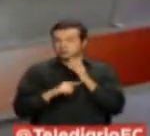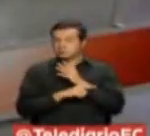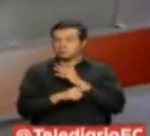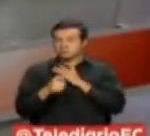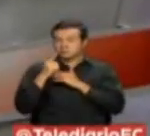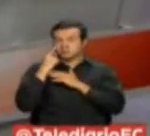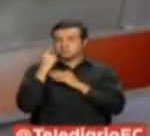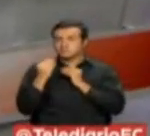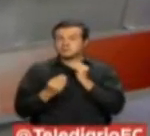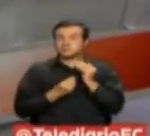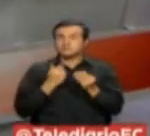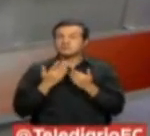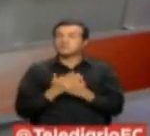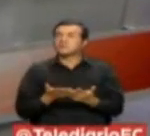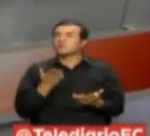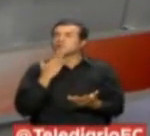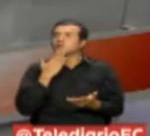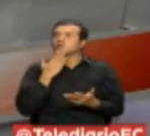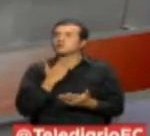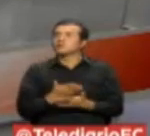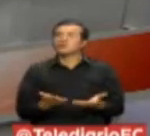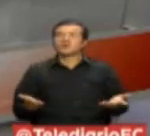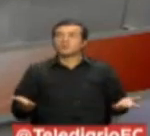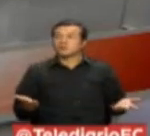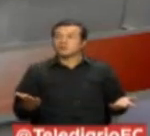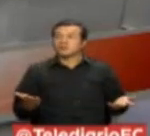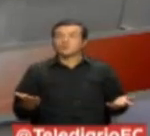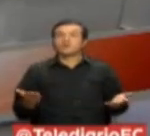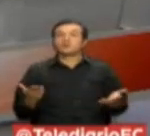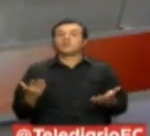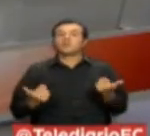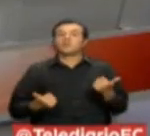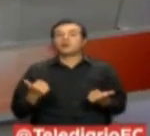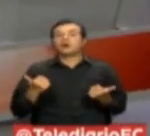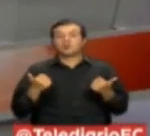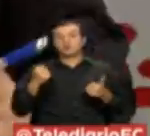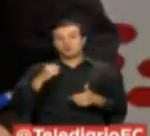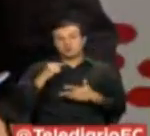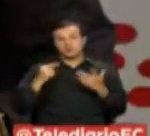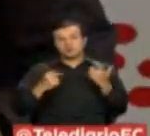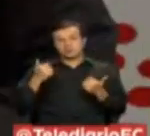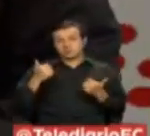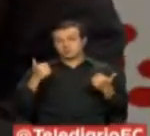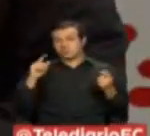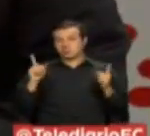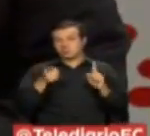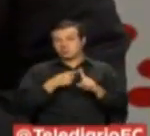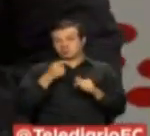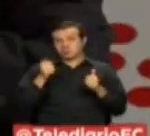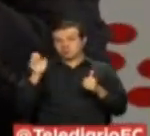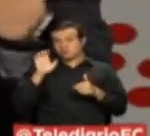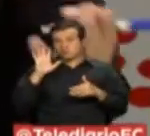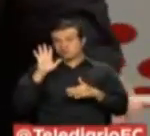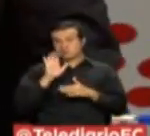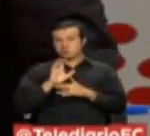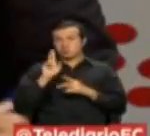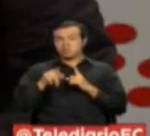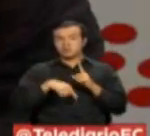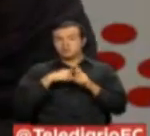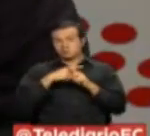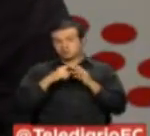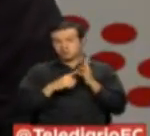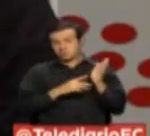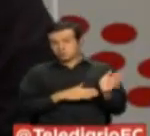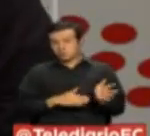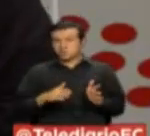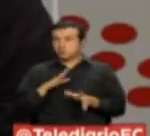puede servir esto a los fines de esta comisión? Quiero decir, ¿y cuáles son los controles? Ya no solo los controles en el Ecuador, los controles más allá